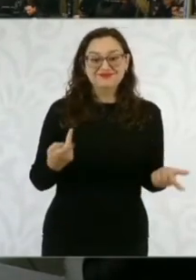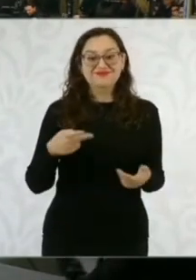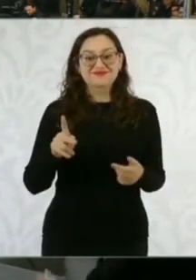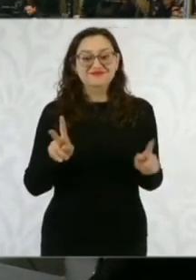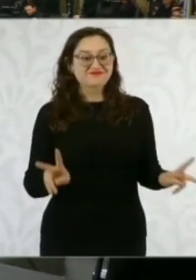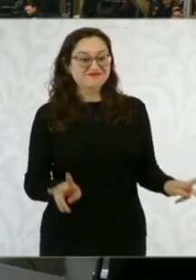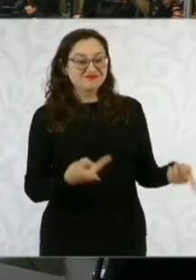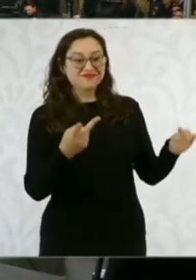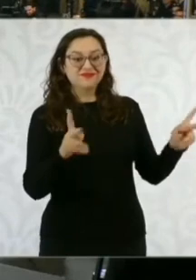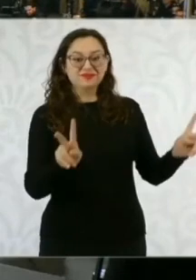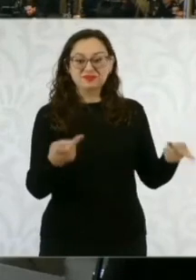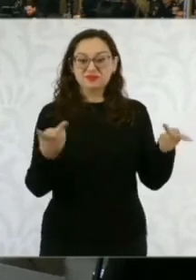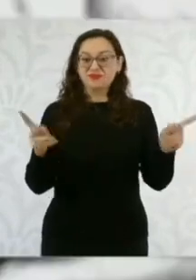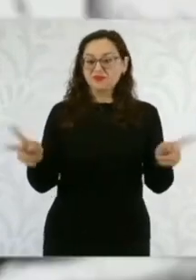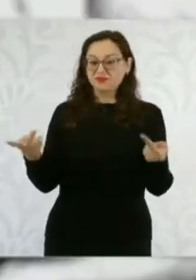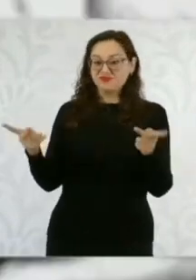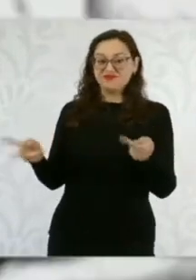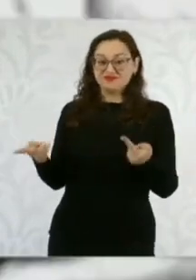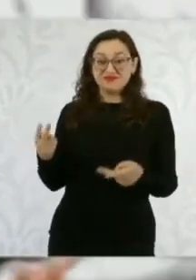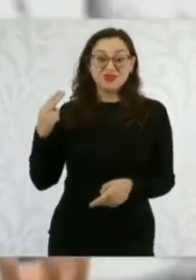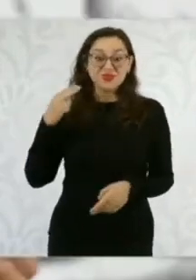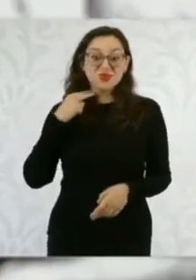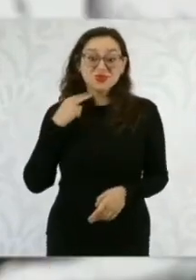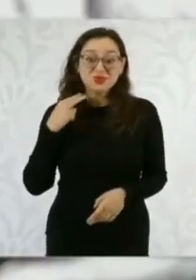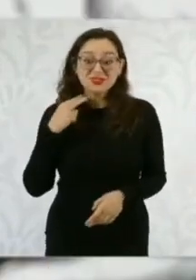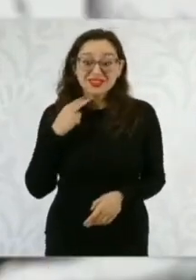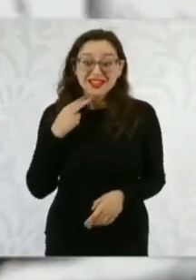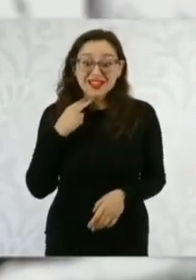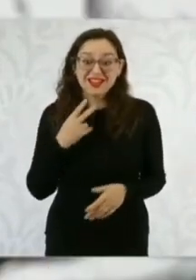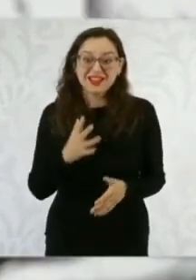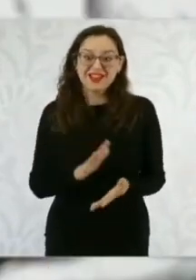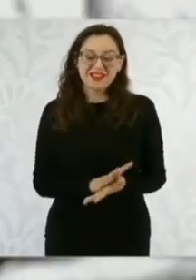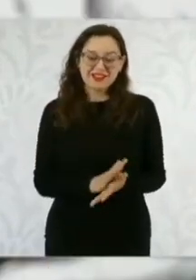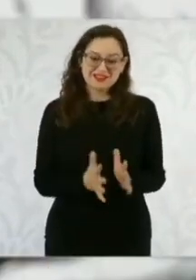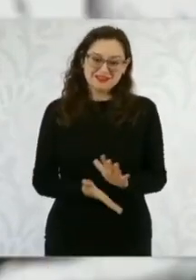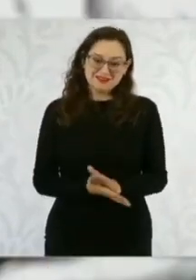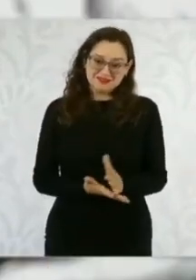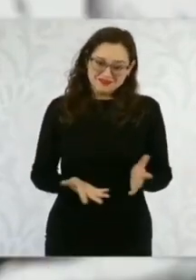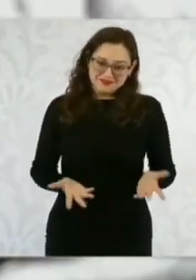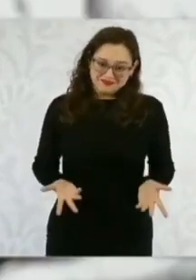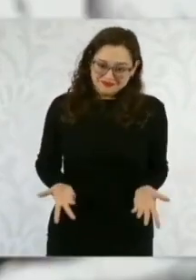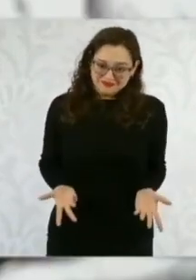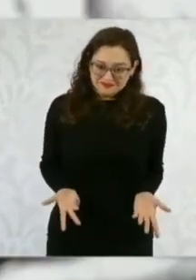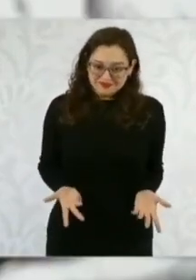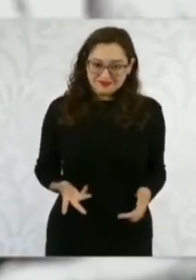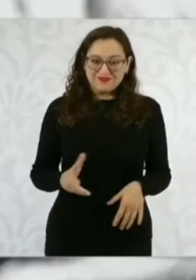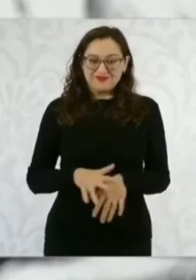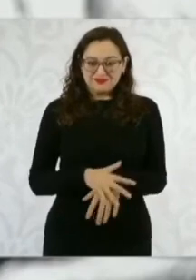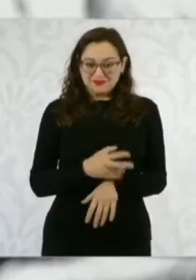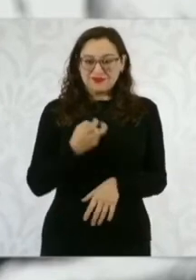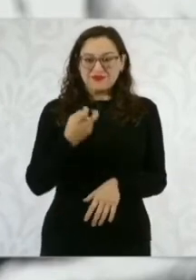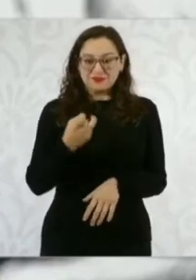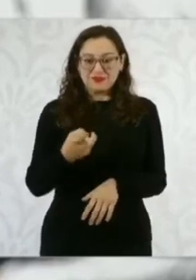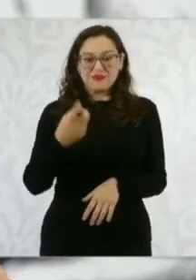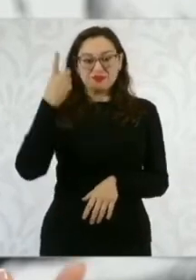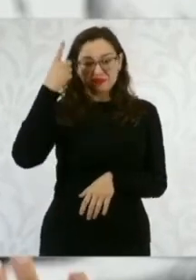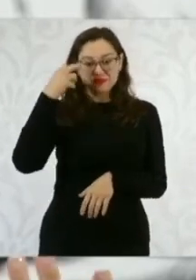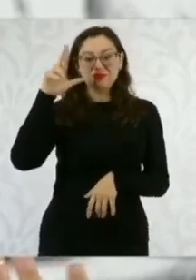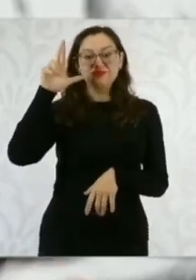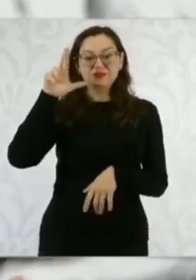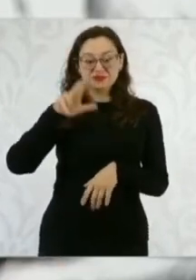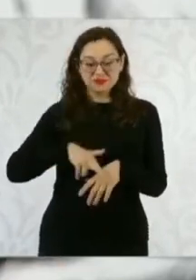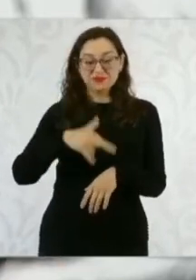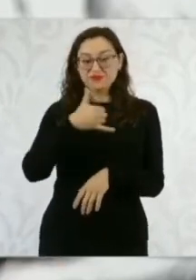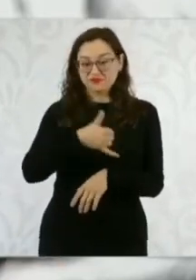varias veces. Pues es el notario, por eso dice el director del Infonavit que hay